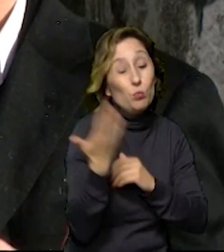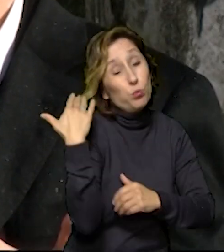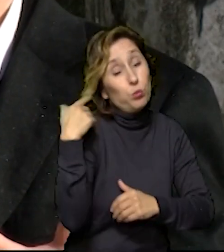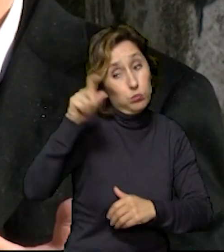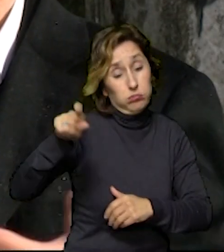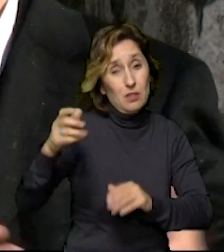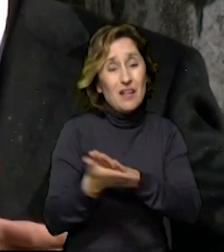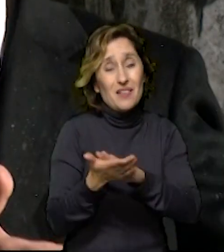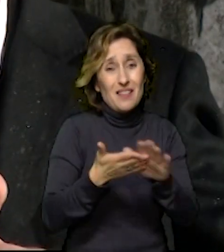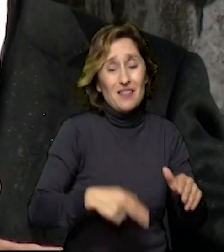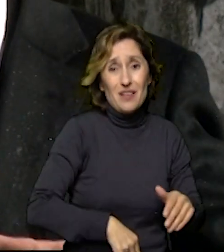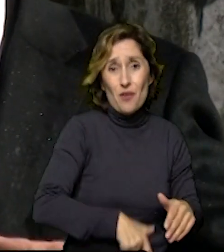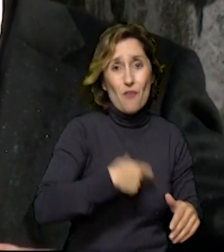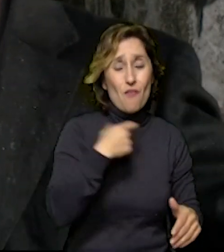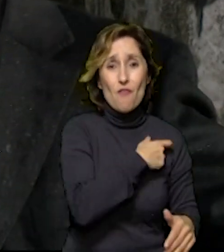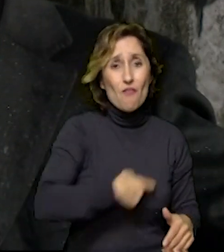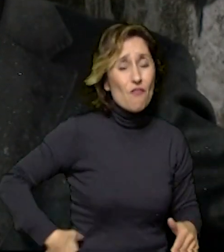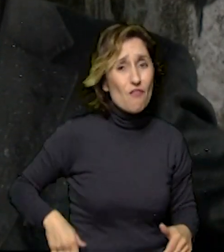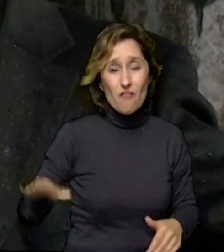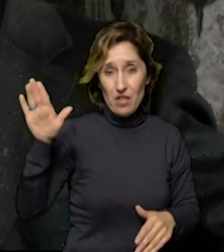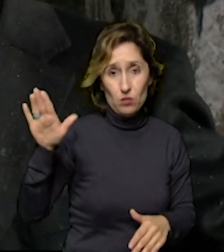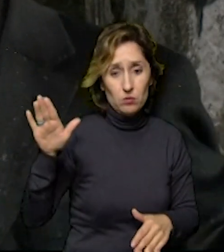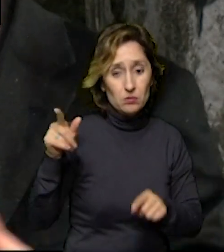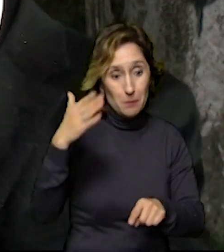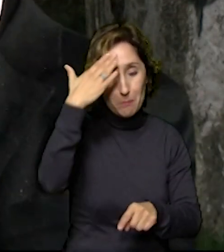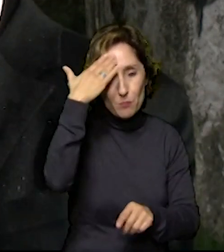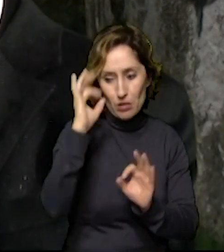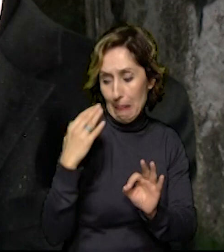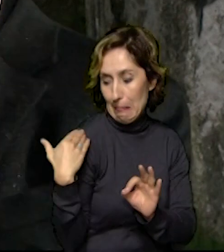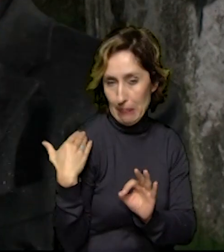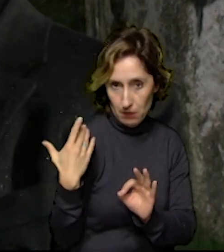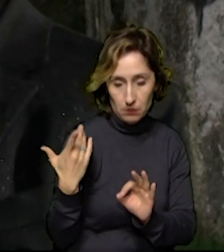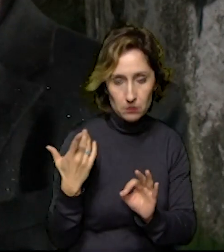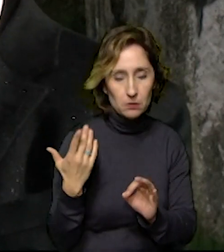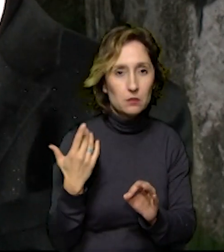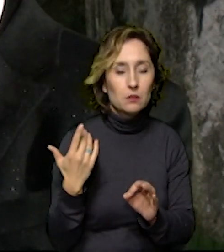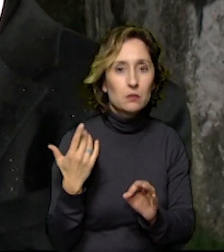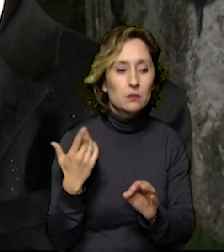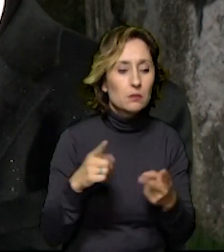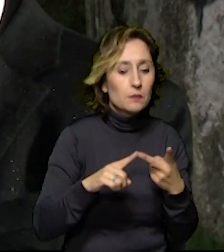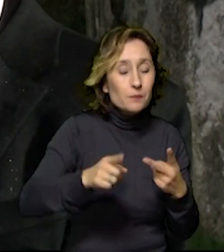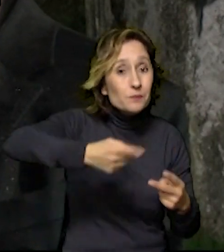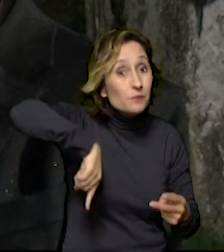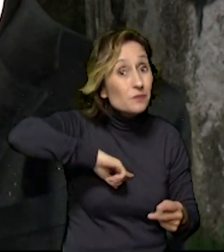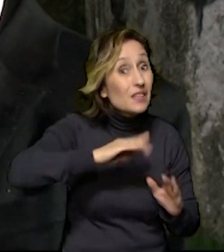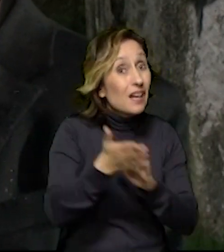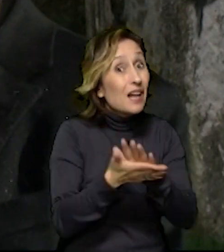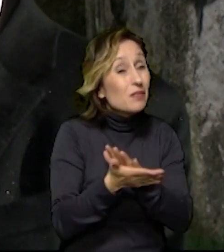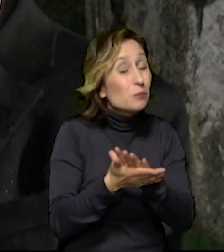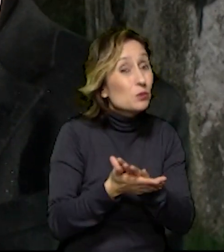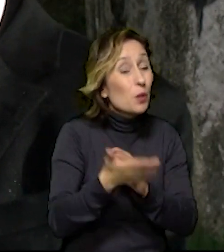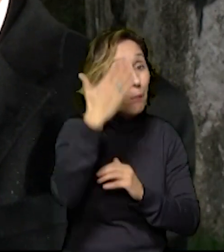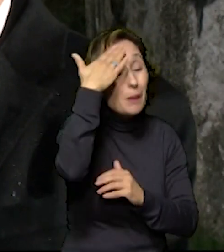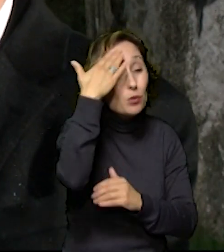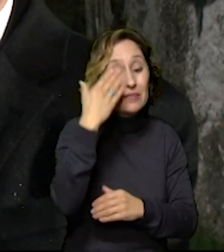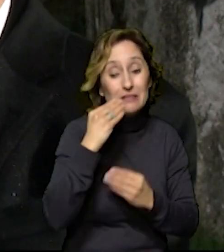del franquismo, era memoria reciente, porque estaba ahí, ¿no? Nosotros hablamos de memorias